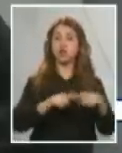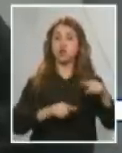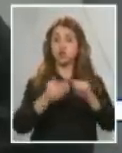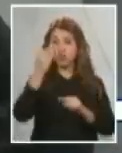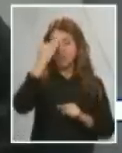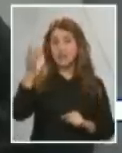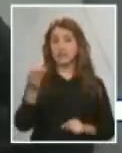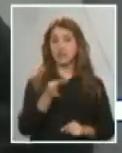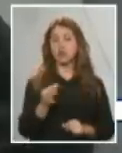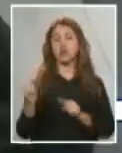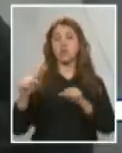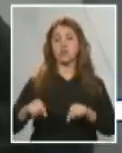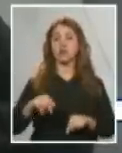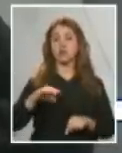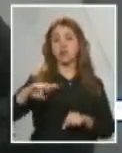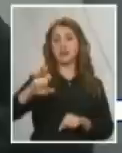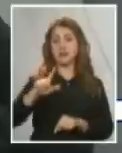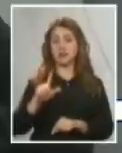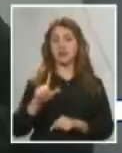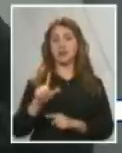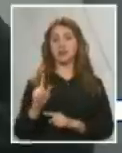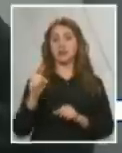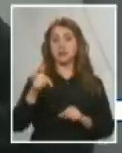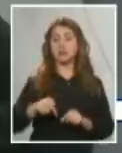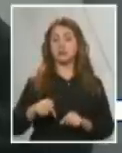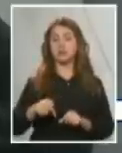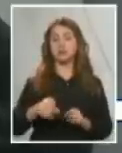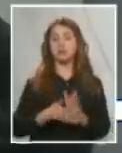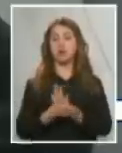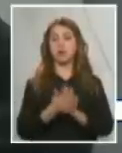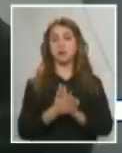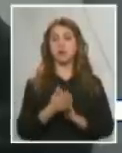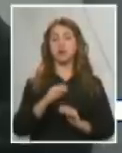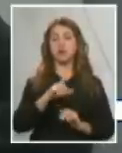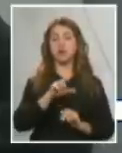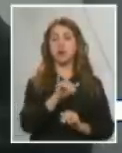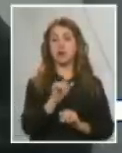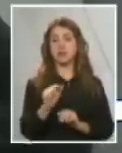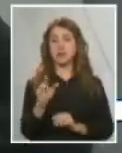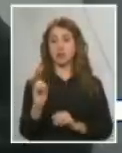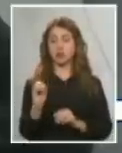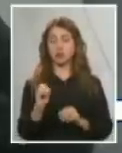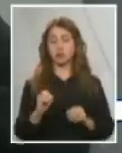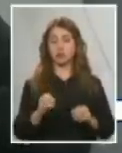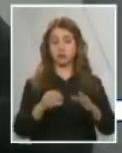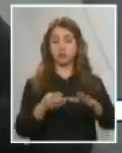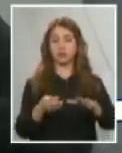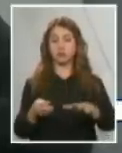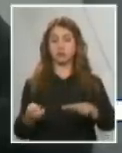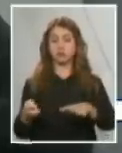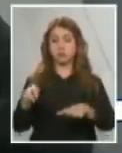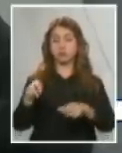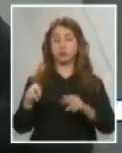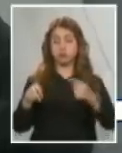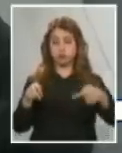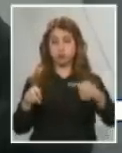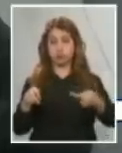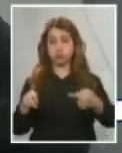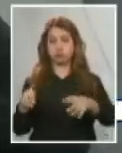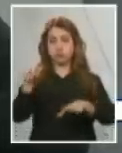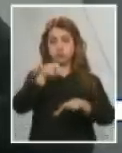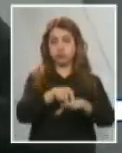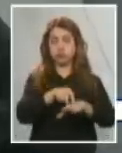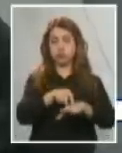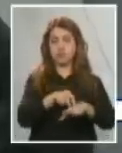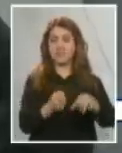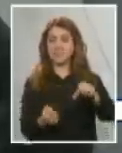cuando llega alguien y ves que se sube a un, por ejemplo en este caso a Lázaro, y la satisfacción para uno de que puede moverse y